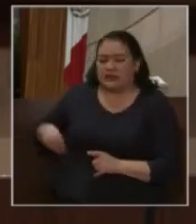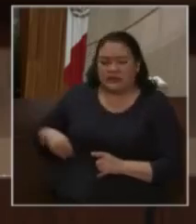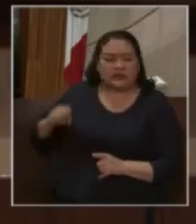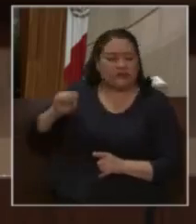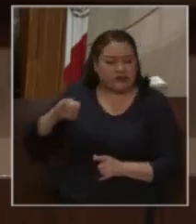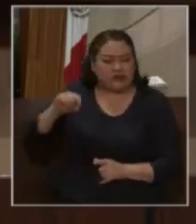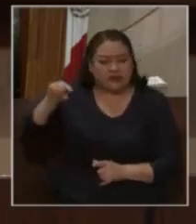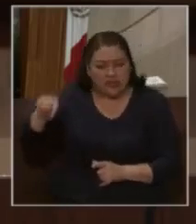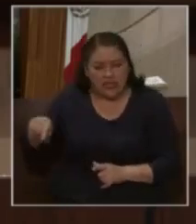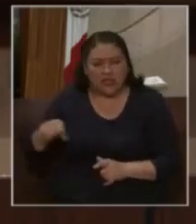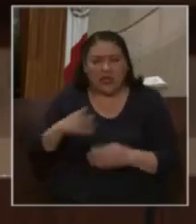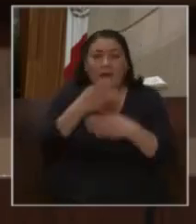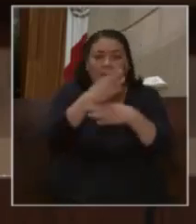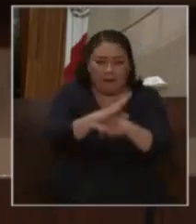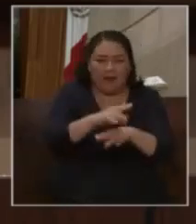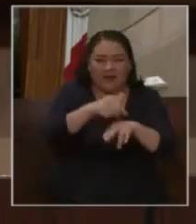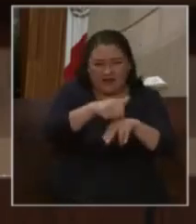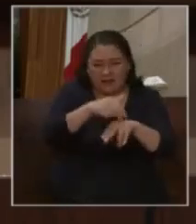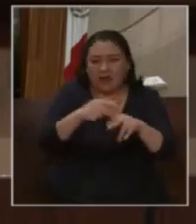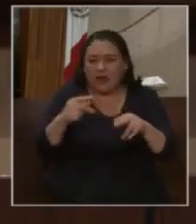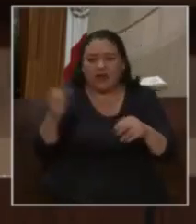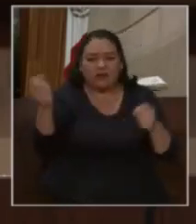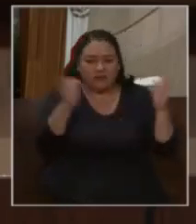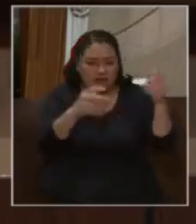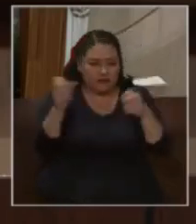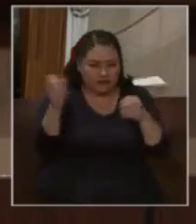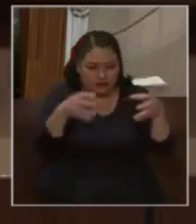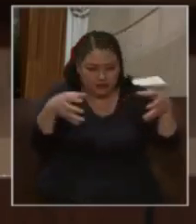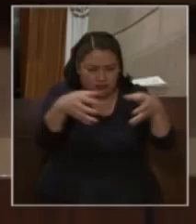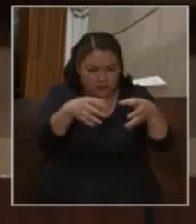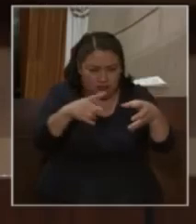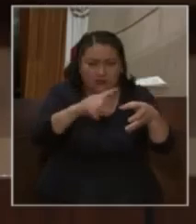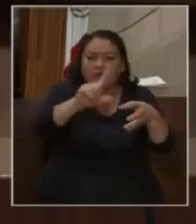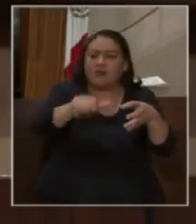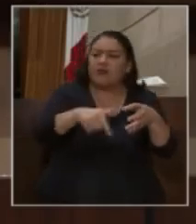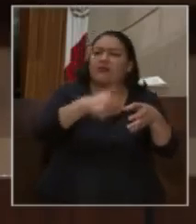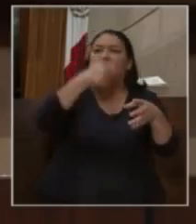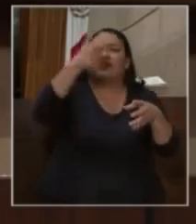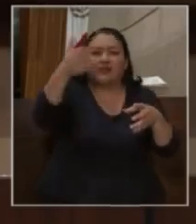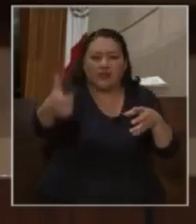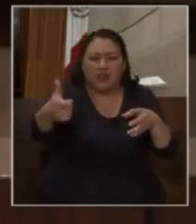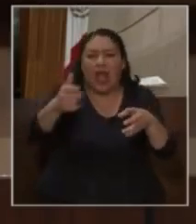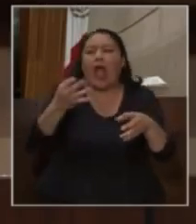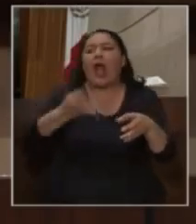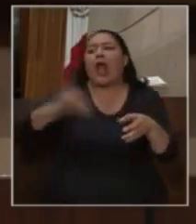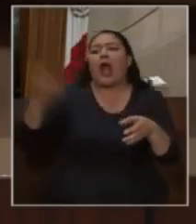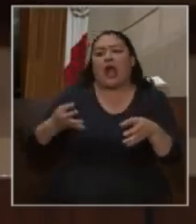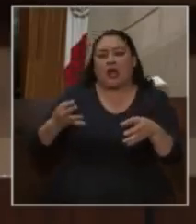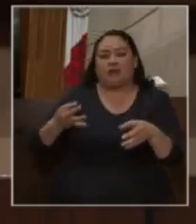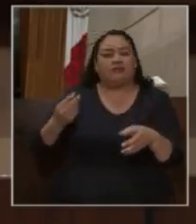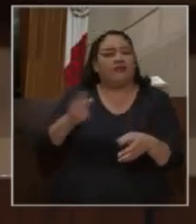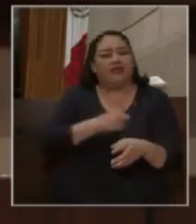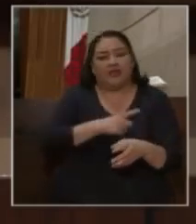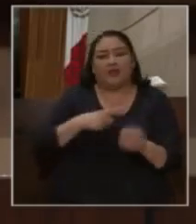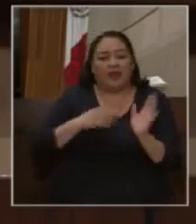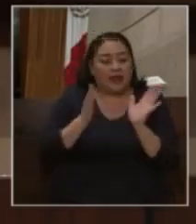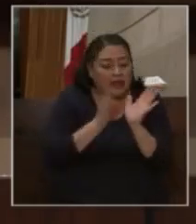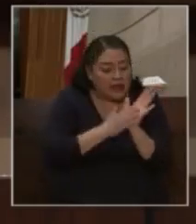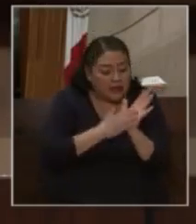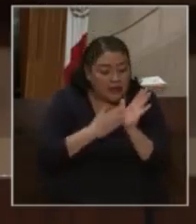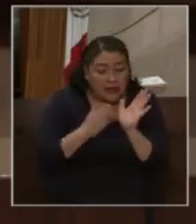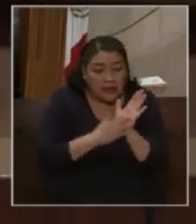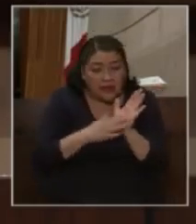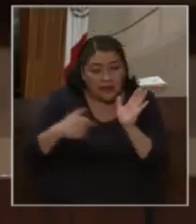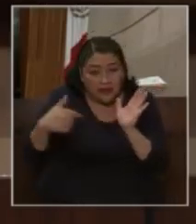del fideicomiso y, por la otra, que se conozca con meridiana claridad los términos en